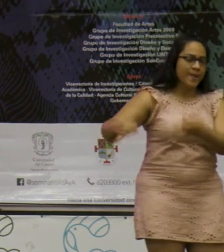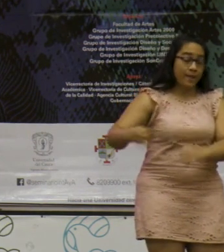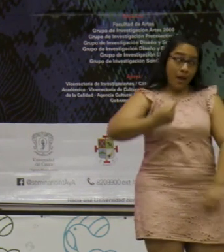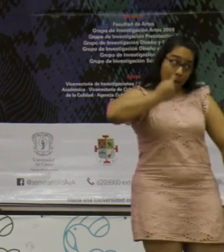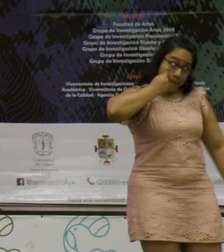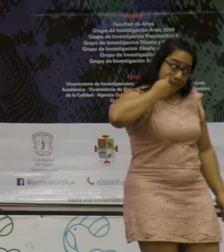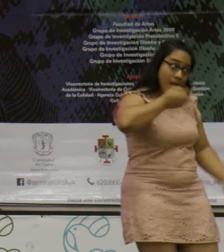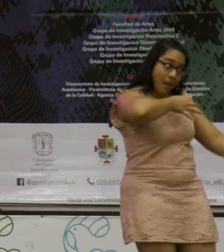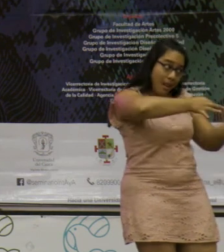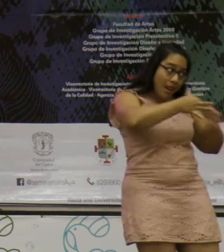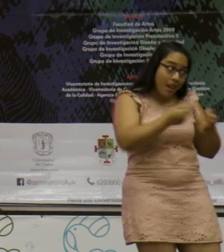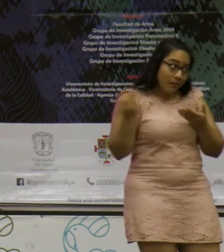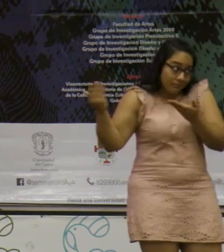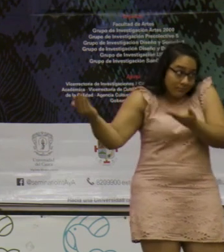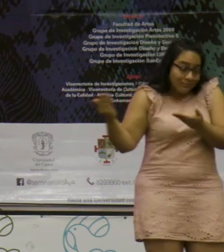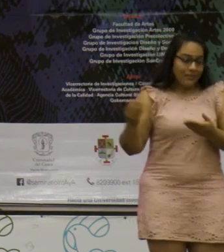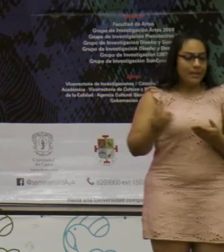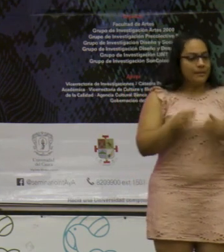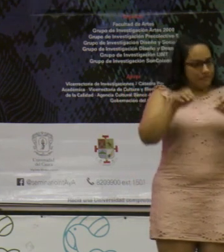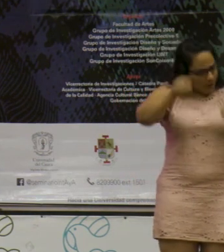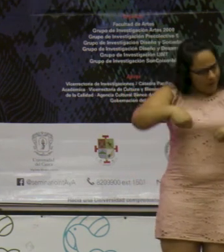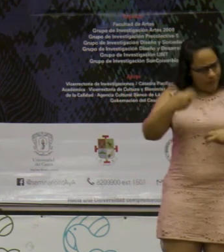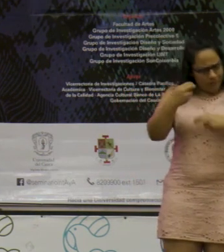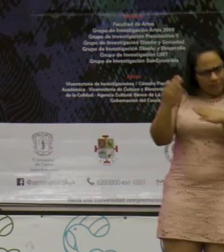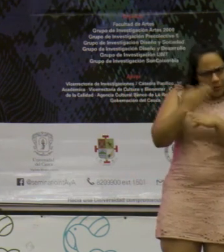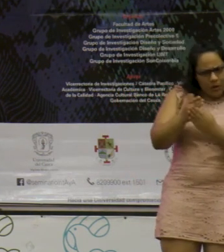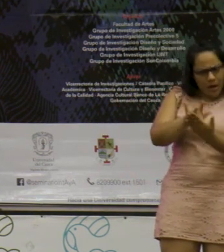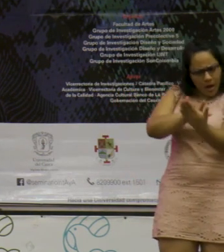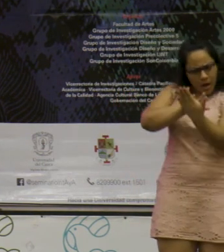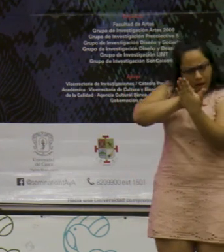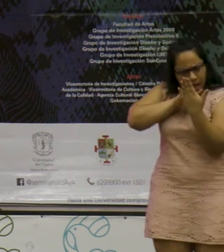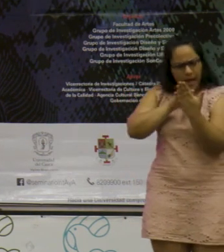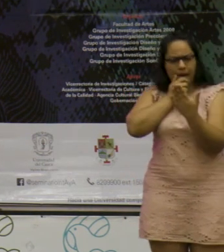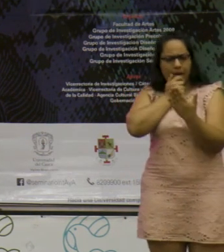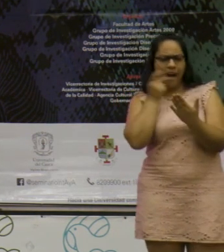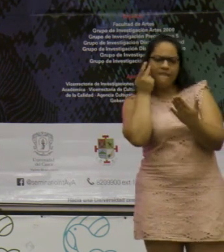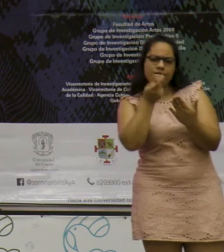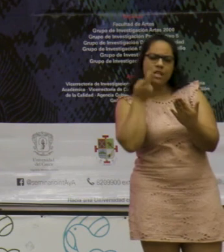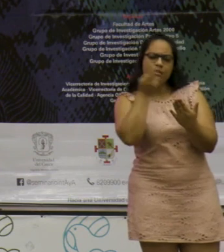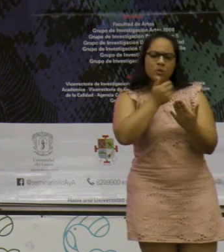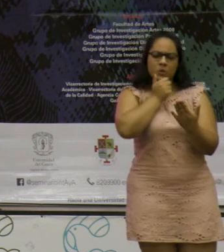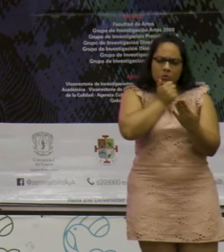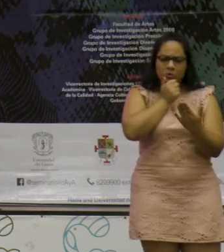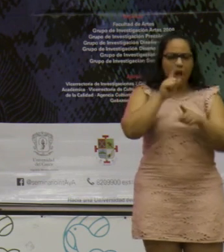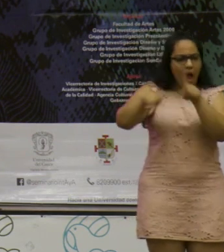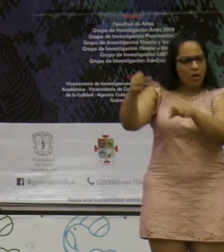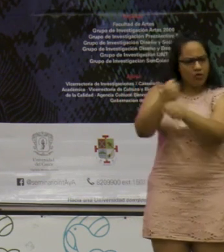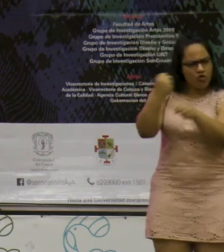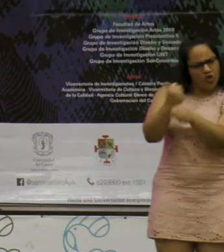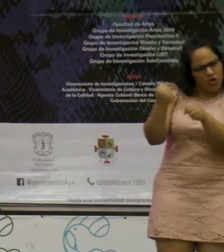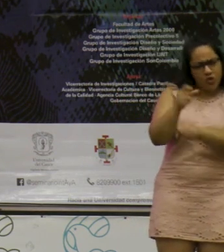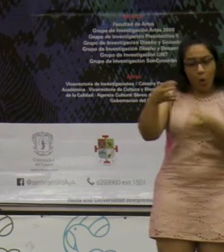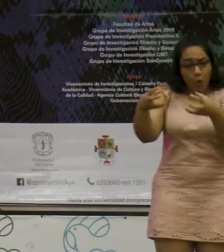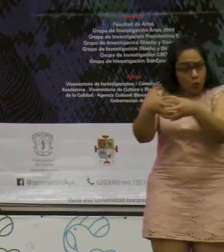lo ve por este lado de pronto no. Acérquese al problema desde la perspectiva de la visualidad. Hay una cantidad de grosos trabajando muy duro en